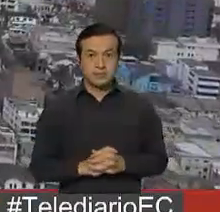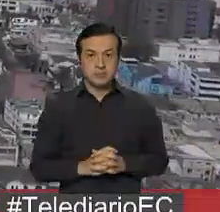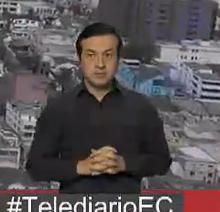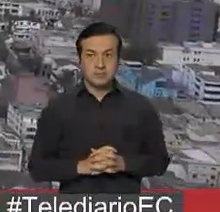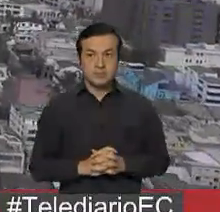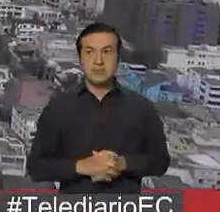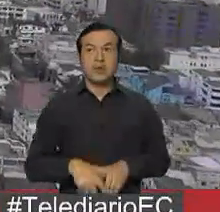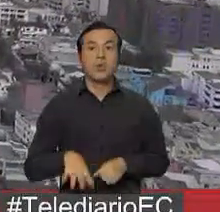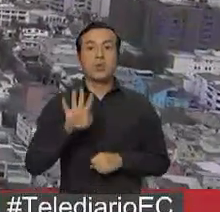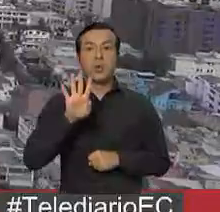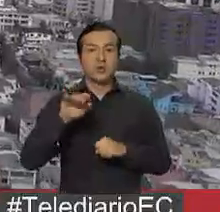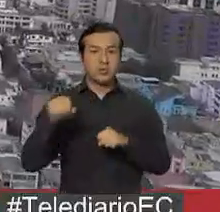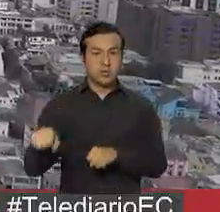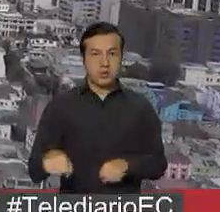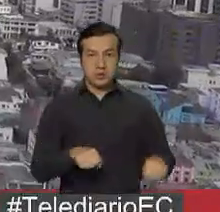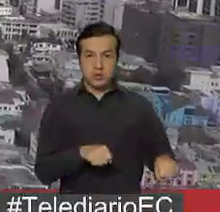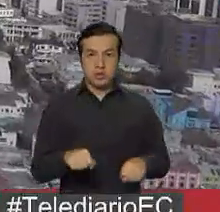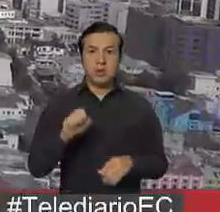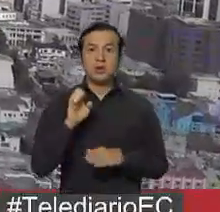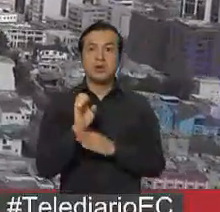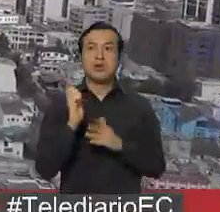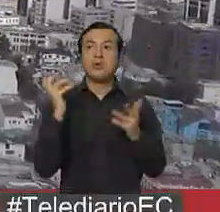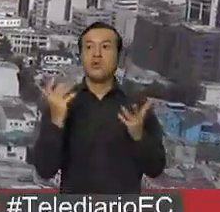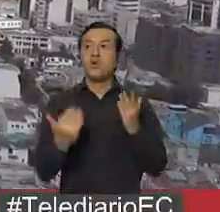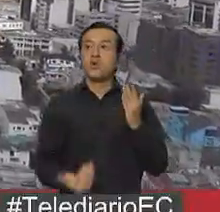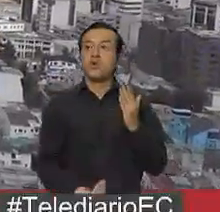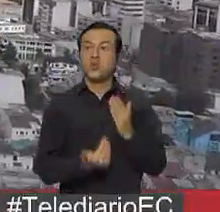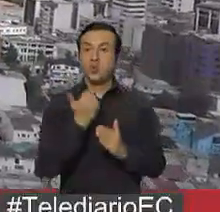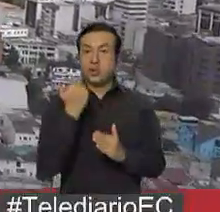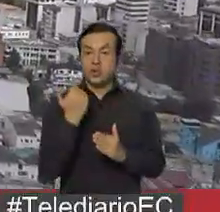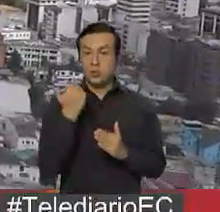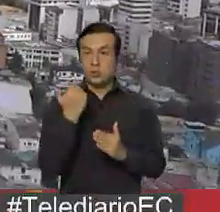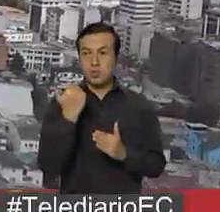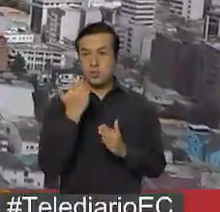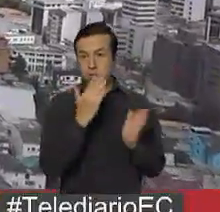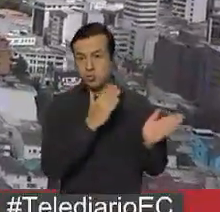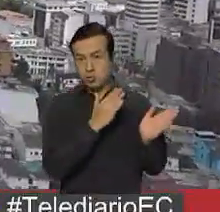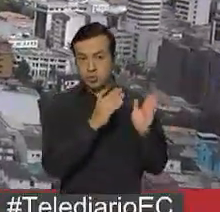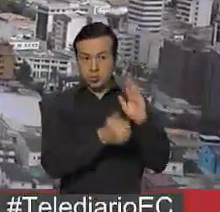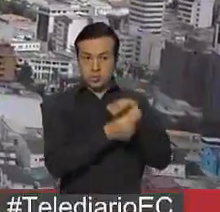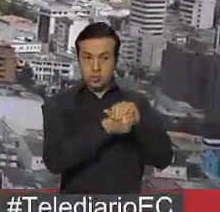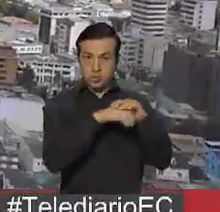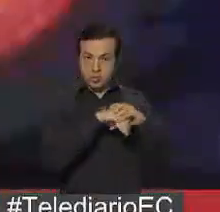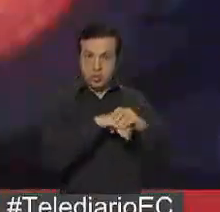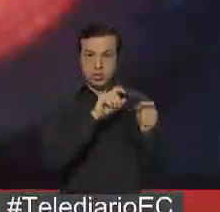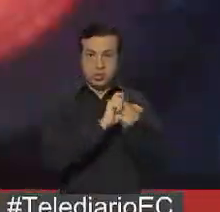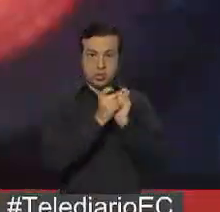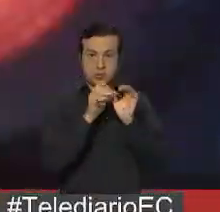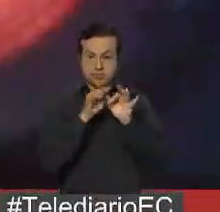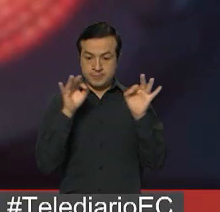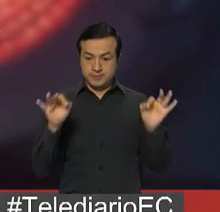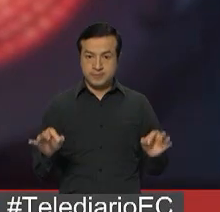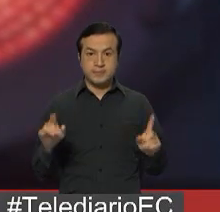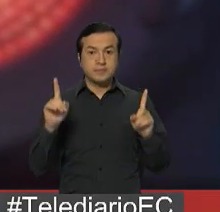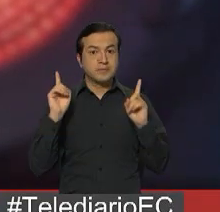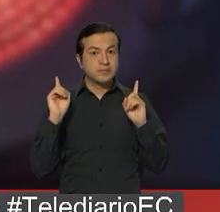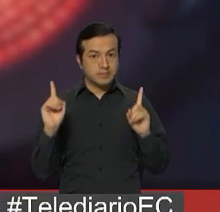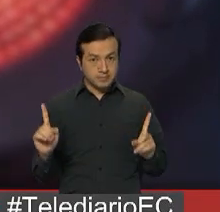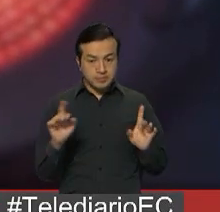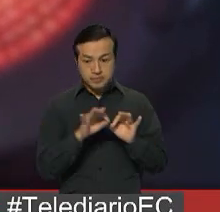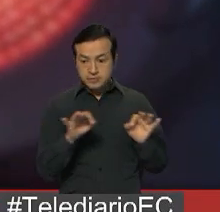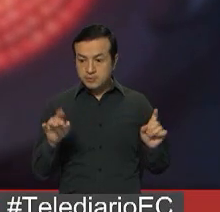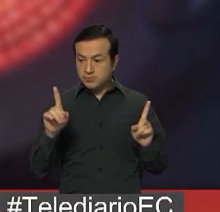este cuarto de mayo en ecuador se aplica una nueva normalidad pasando de la etapa del aislamiento al distanciamiento social